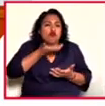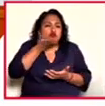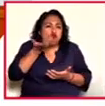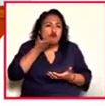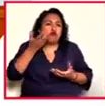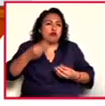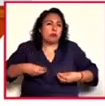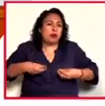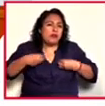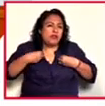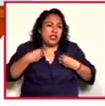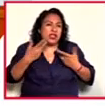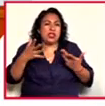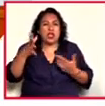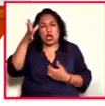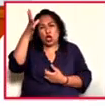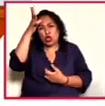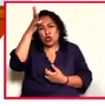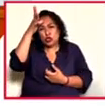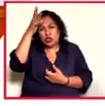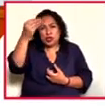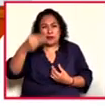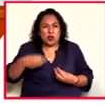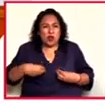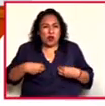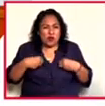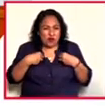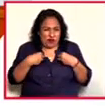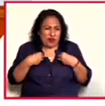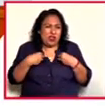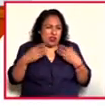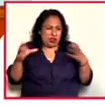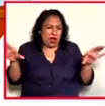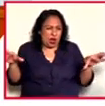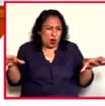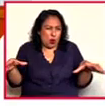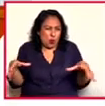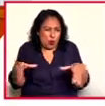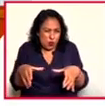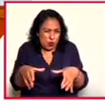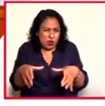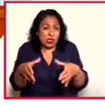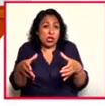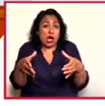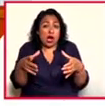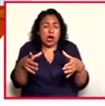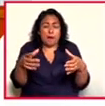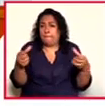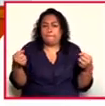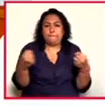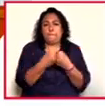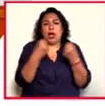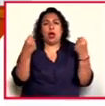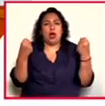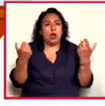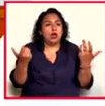concepto de vida, que es la vida comunitaria. Tiene que ver, desde luego,